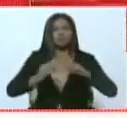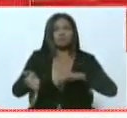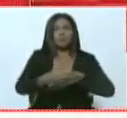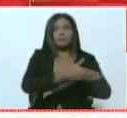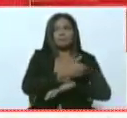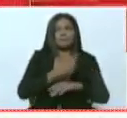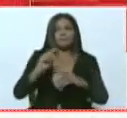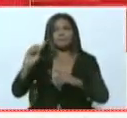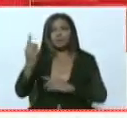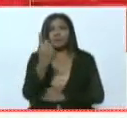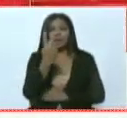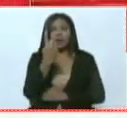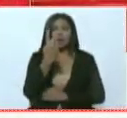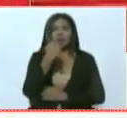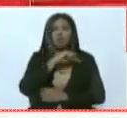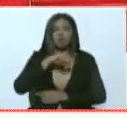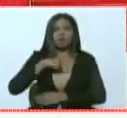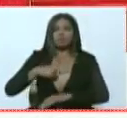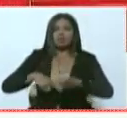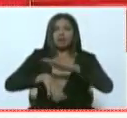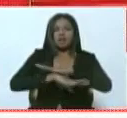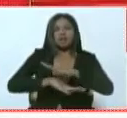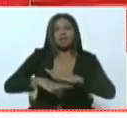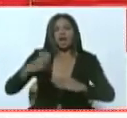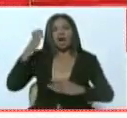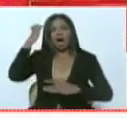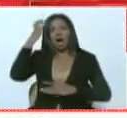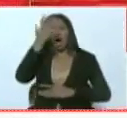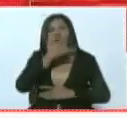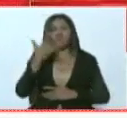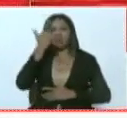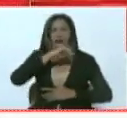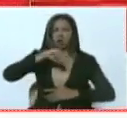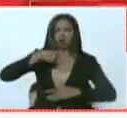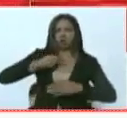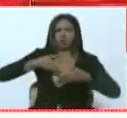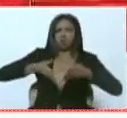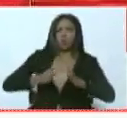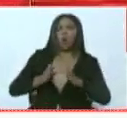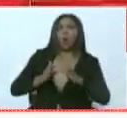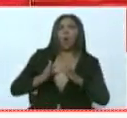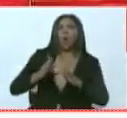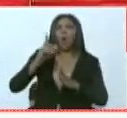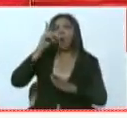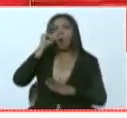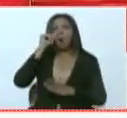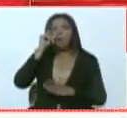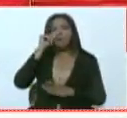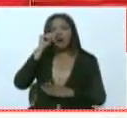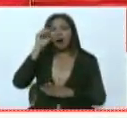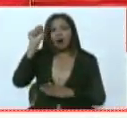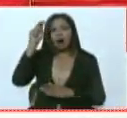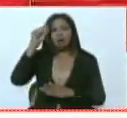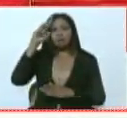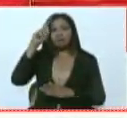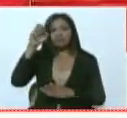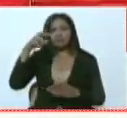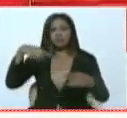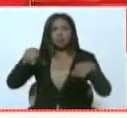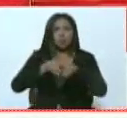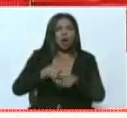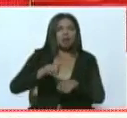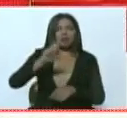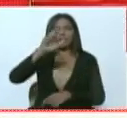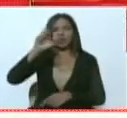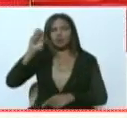por primera vez la raíz afrodescendiente del negro Andresote, de José Leonardo Chirino, del